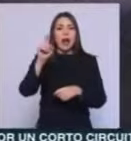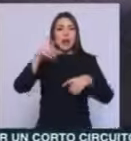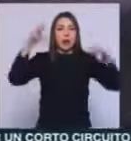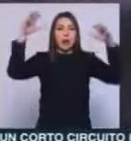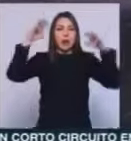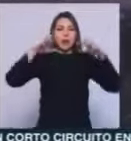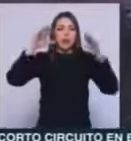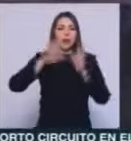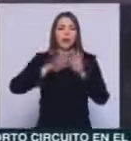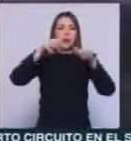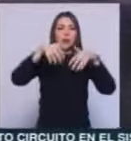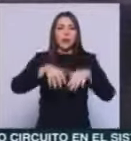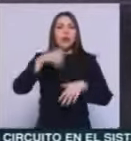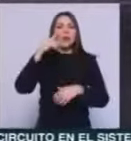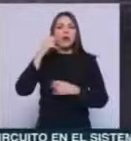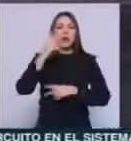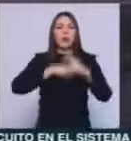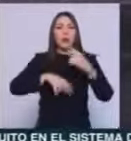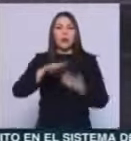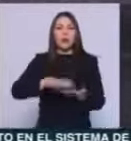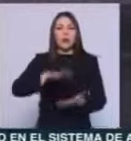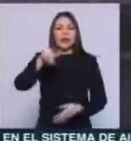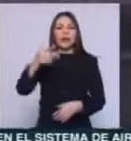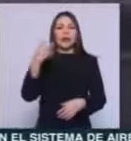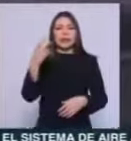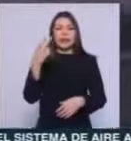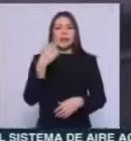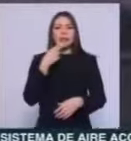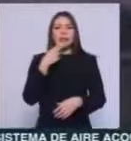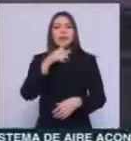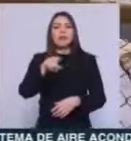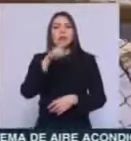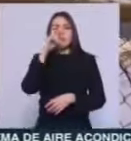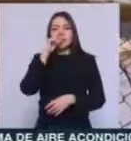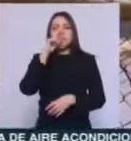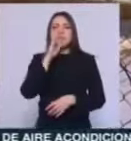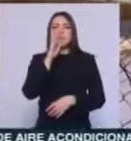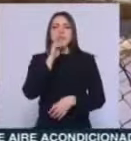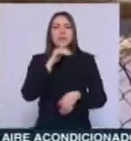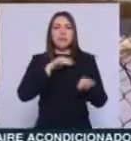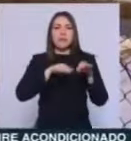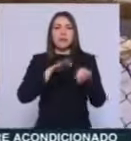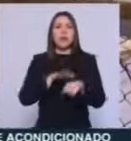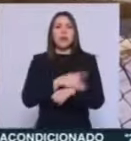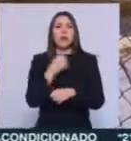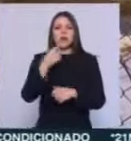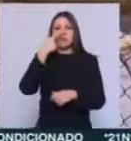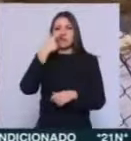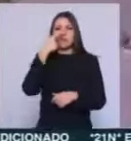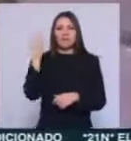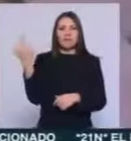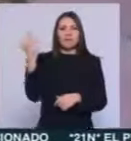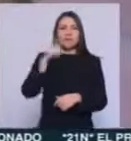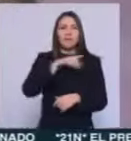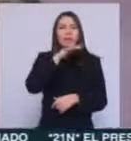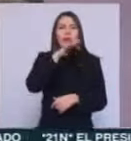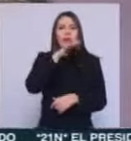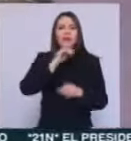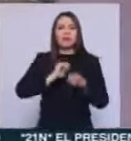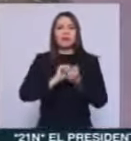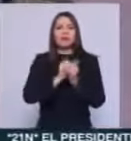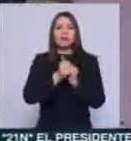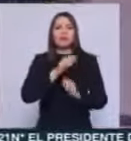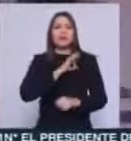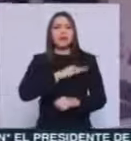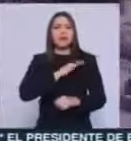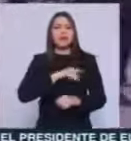el agua de lluvia y evitar problemas de inundación al centro de la ciudad. La basura y el mal olor se han convertido en un foco de